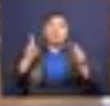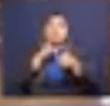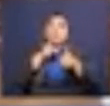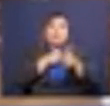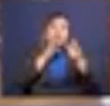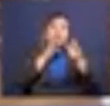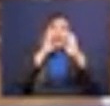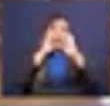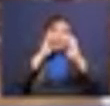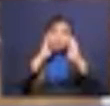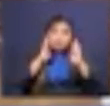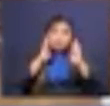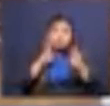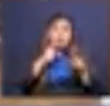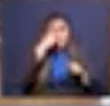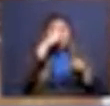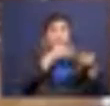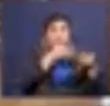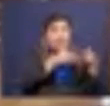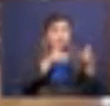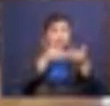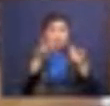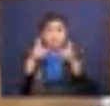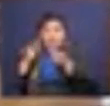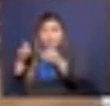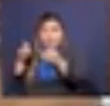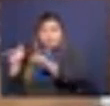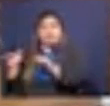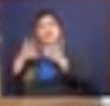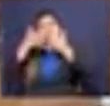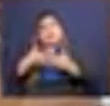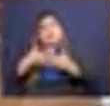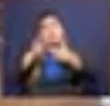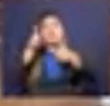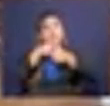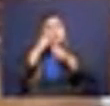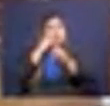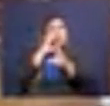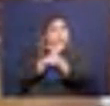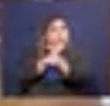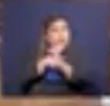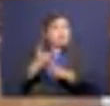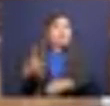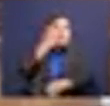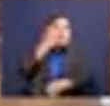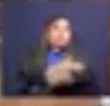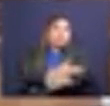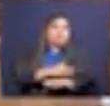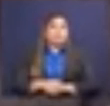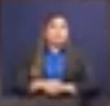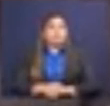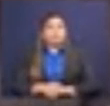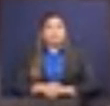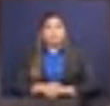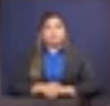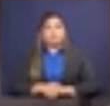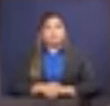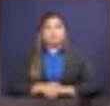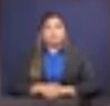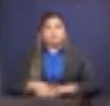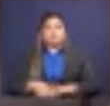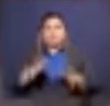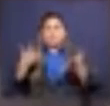de reapertura de bloques y le añado y actividades específicas.